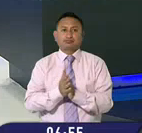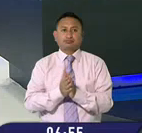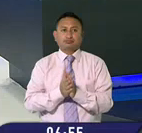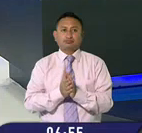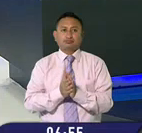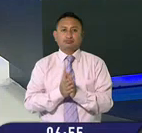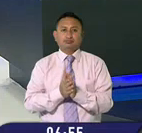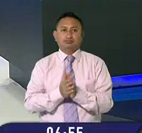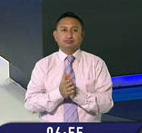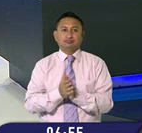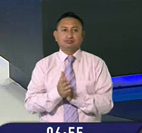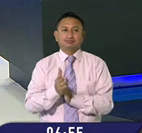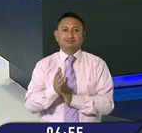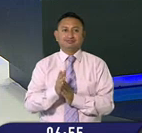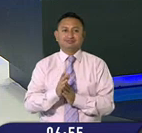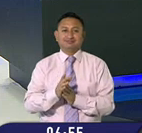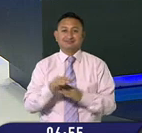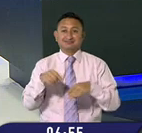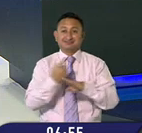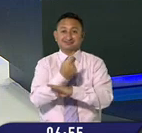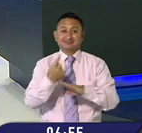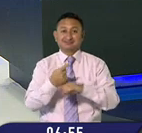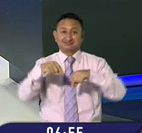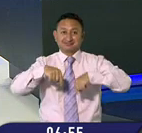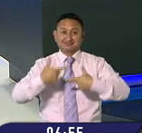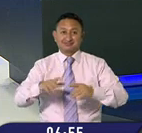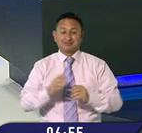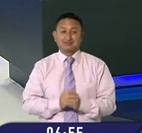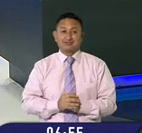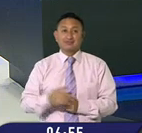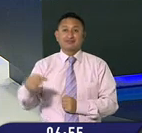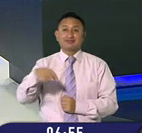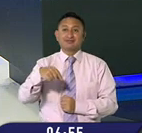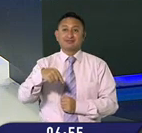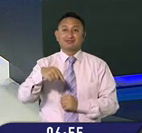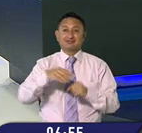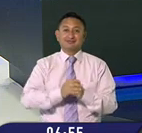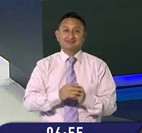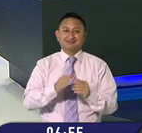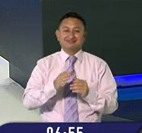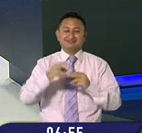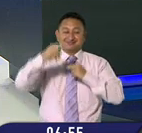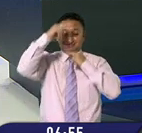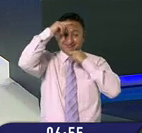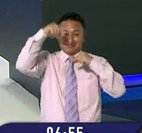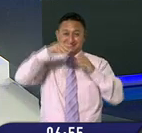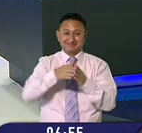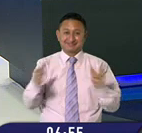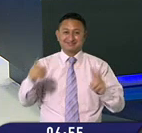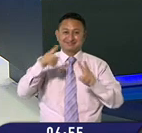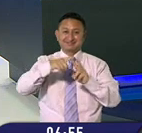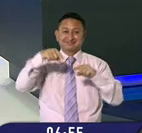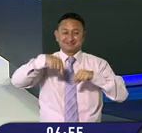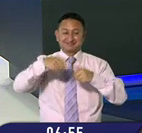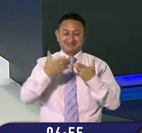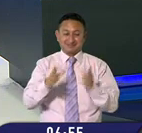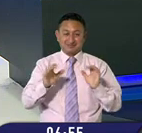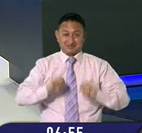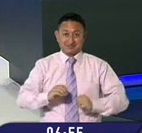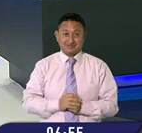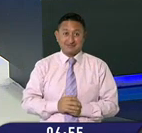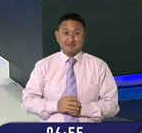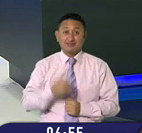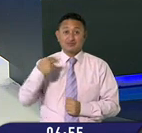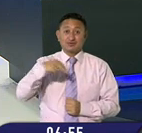Una nueva hora ha pasado y llega ya la emisión nacional del noticiero El Comercio TV a la señal de Televicentro. Y claro, nosotros listos para contar lo